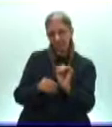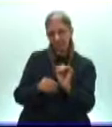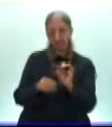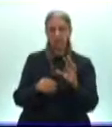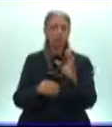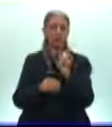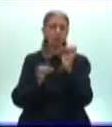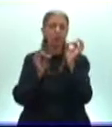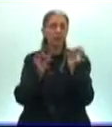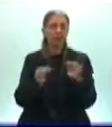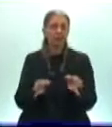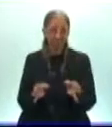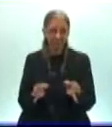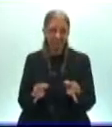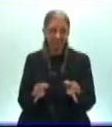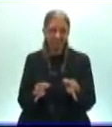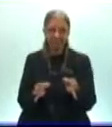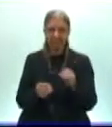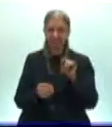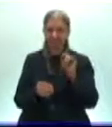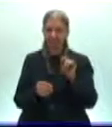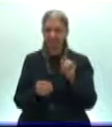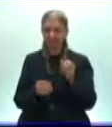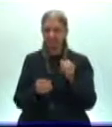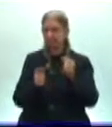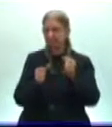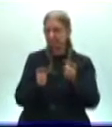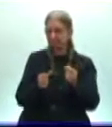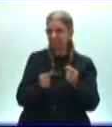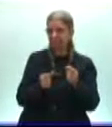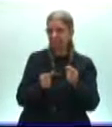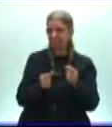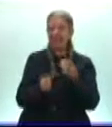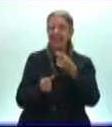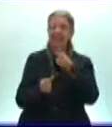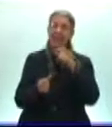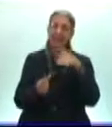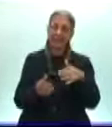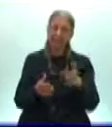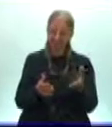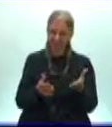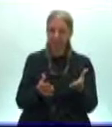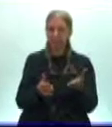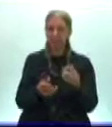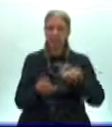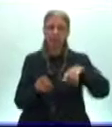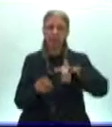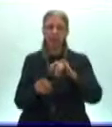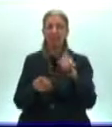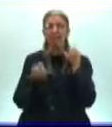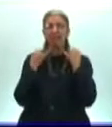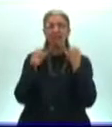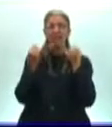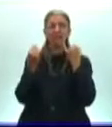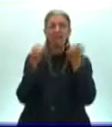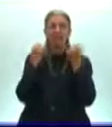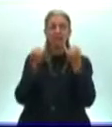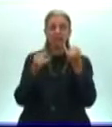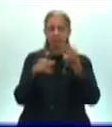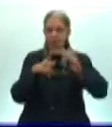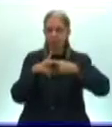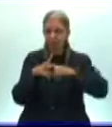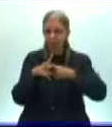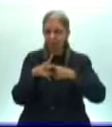números reales. Yo les estoy dejando a partir de este ejemplo que ustedes identifiquen cuál sería la